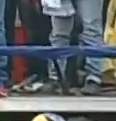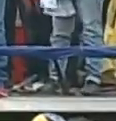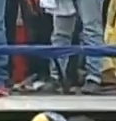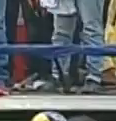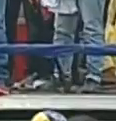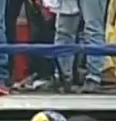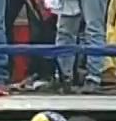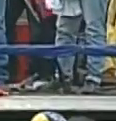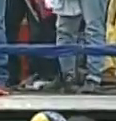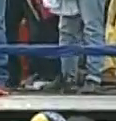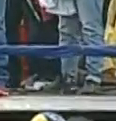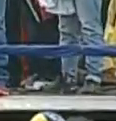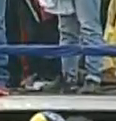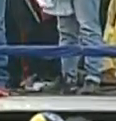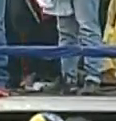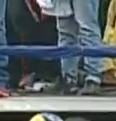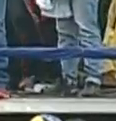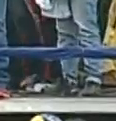y duro